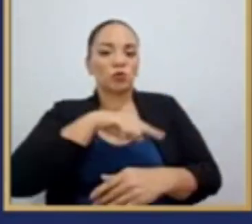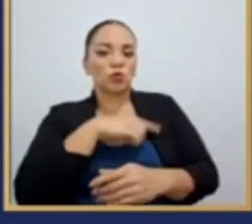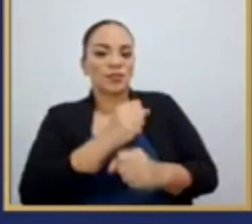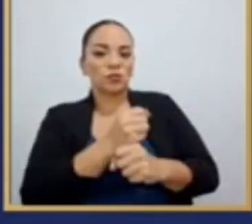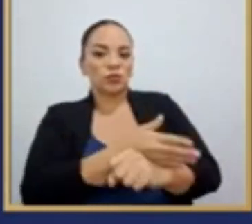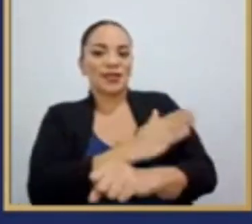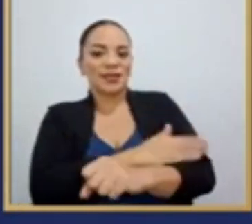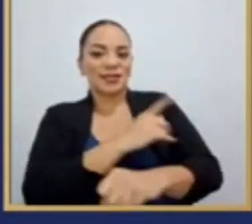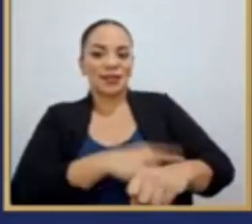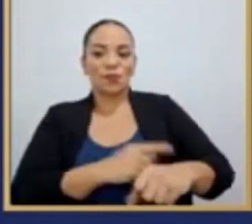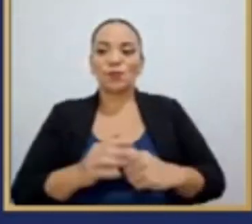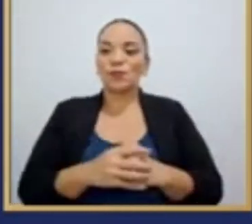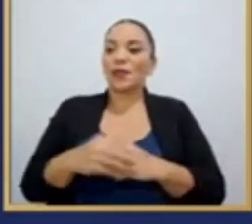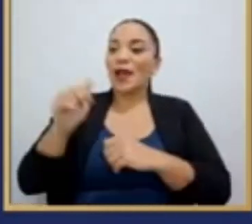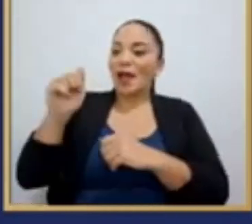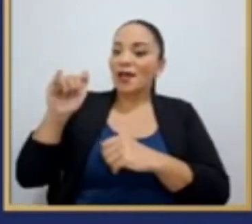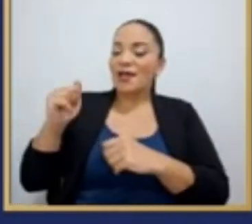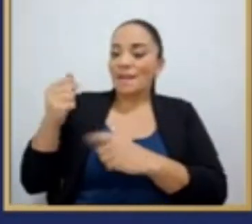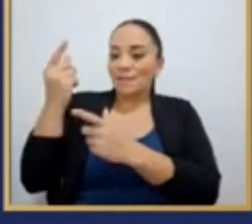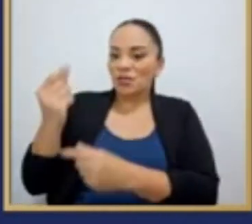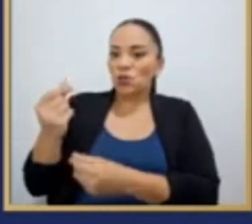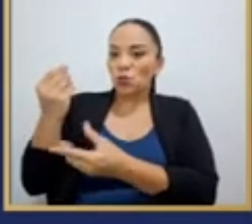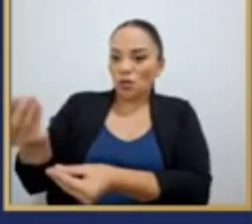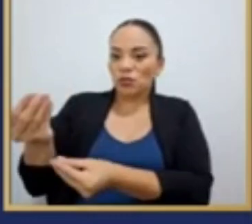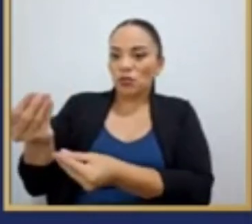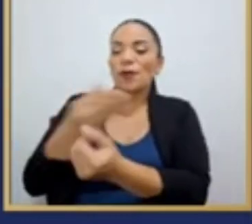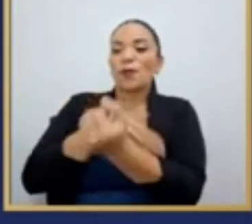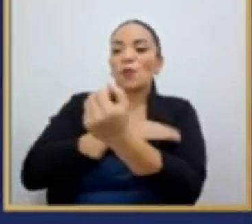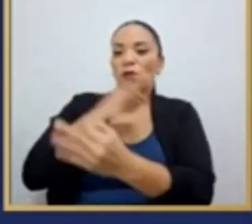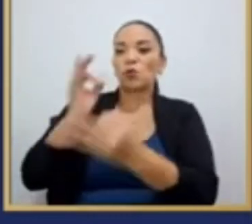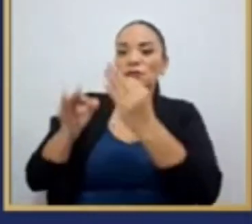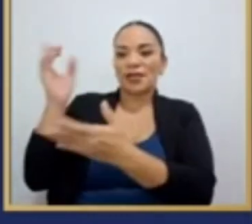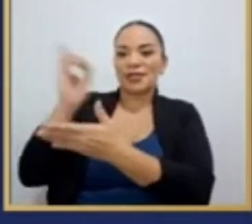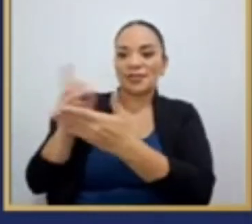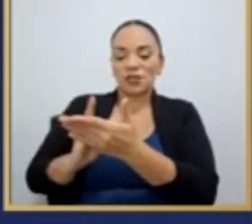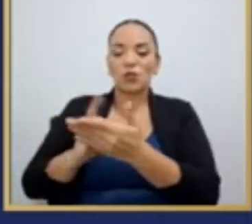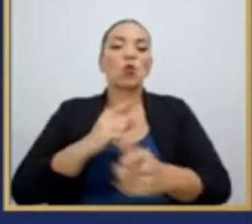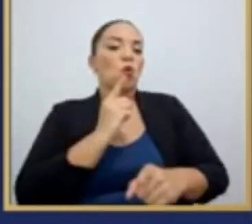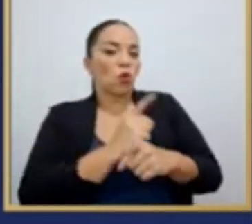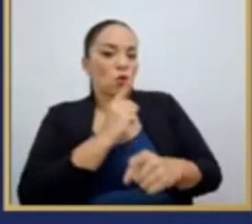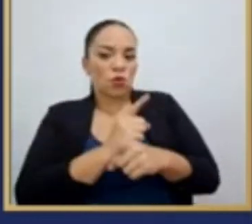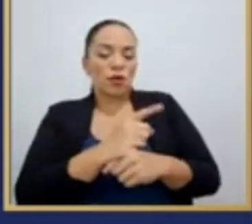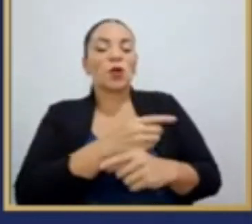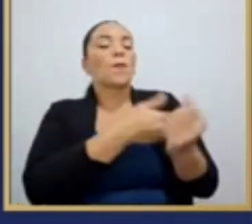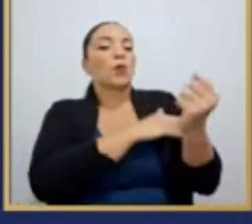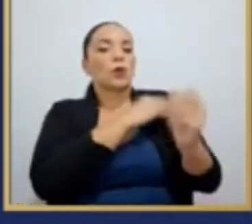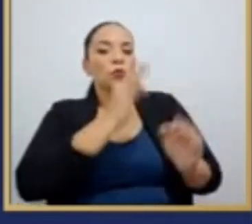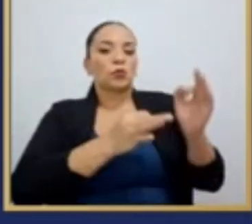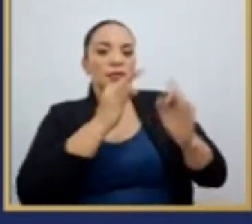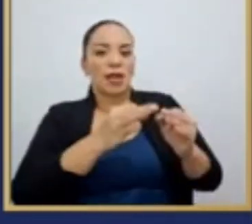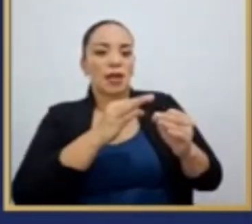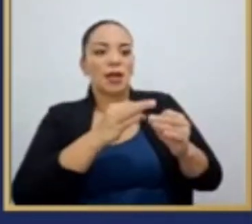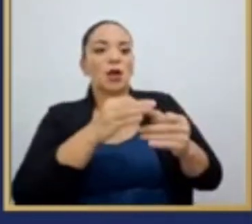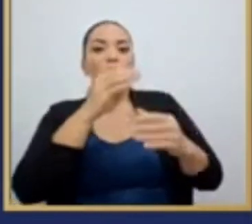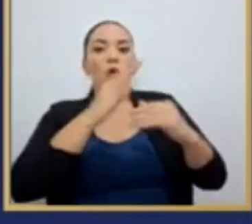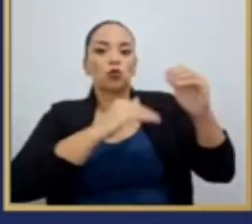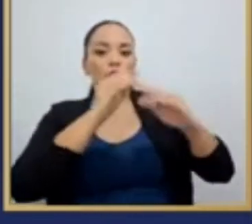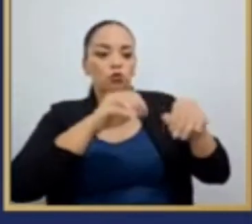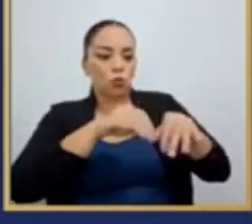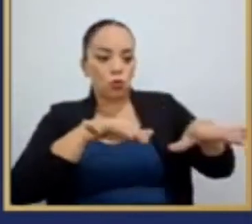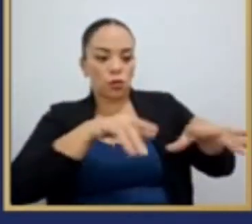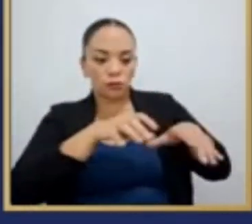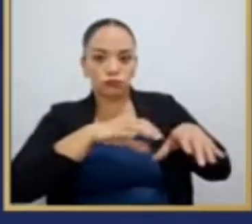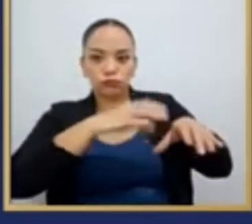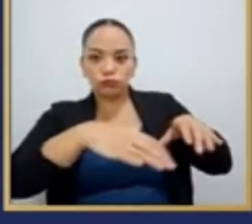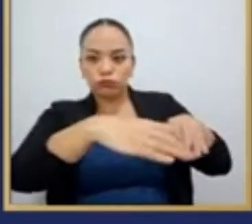antes de tiempo. Y ahí ya está poniendo el presupuesto para que el Poder Judicial haga el diseño. El Poder Judicial tiene que construir ese ramal y nosotros lo que estamos haciendo es apoyándolos